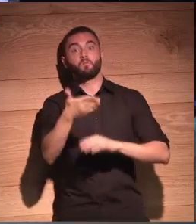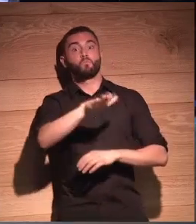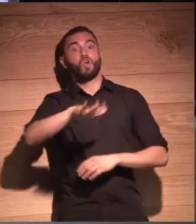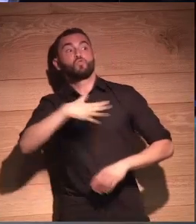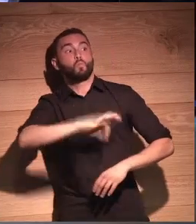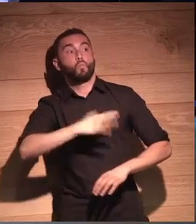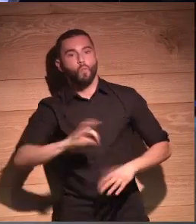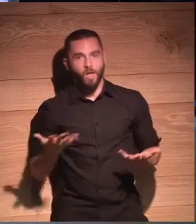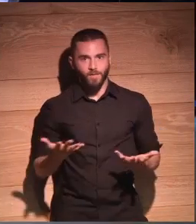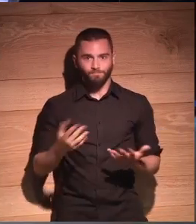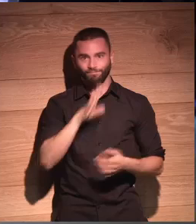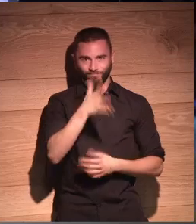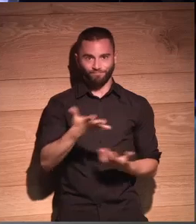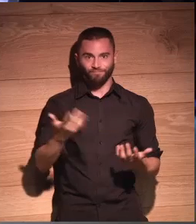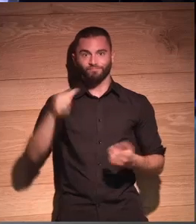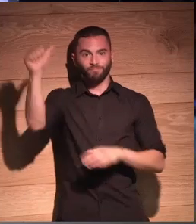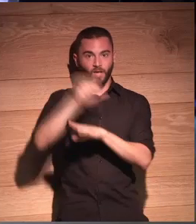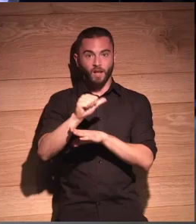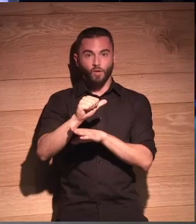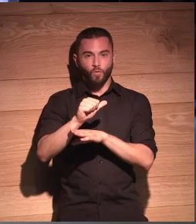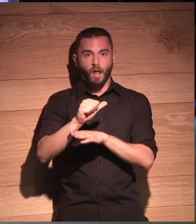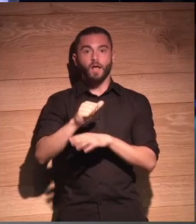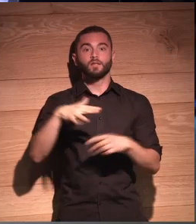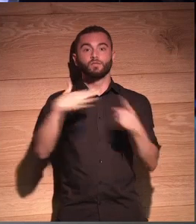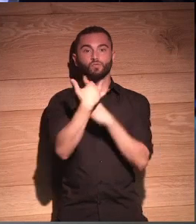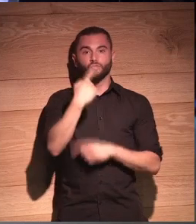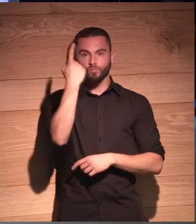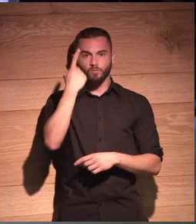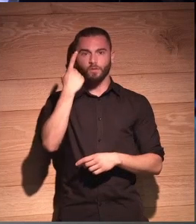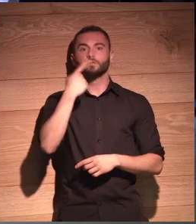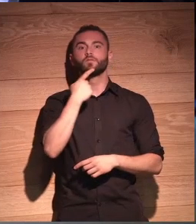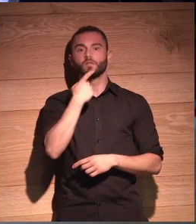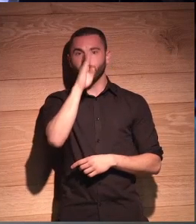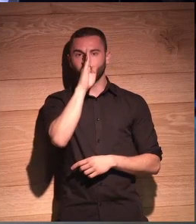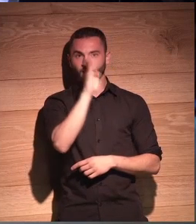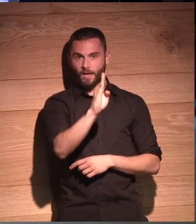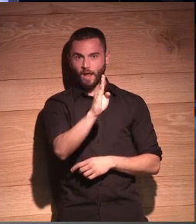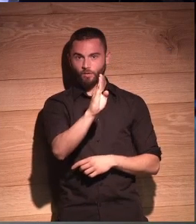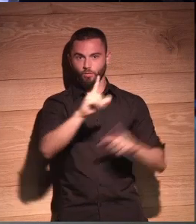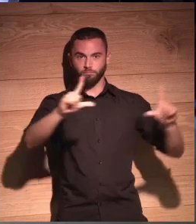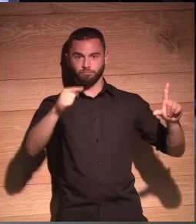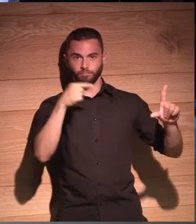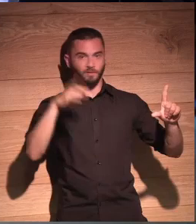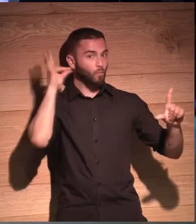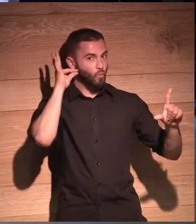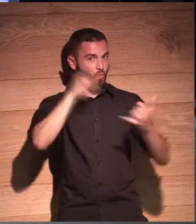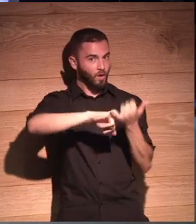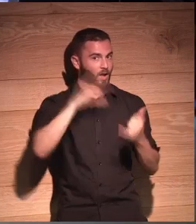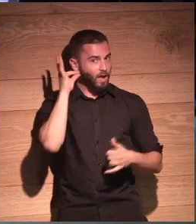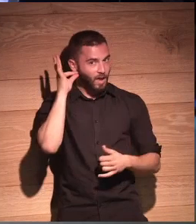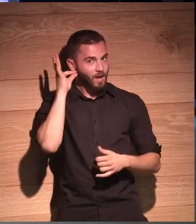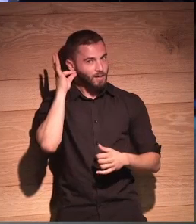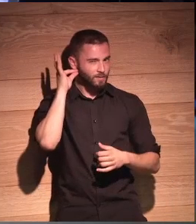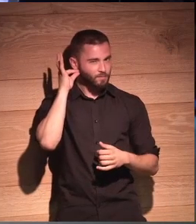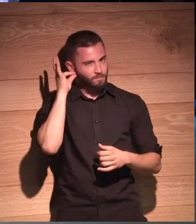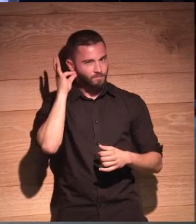pero si os acordáis, en la película hay un momento en el que hay una transmisión, bueno, les dicen que están en directo y la mujer monta un poco un